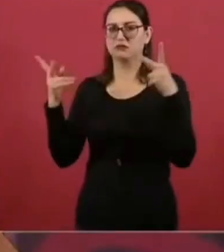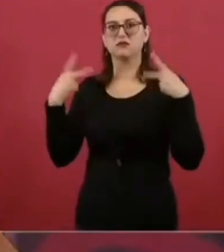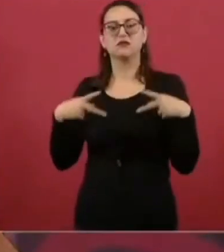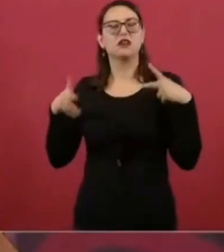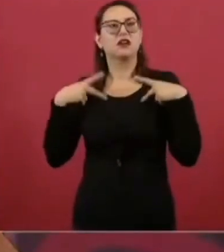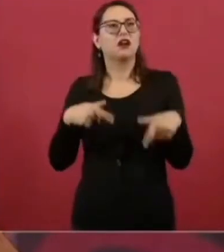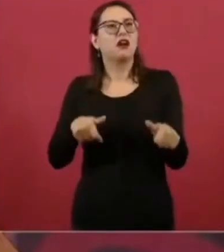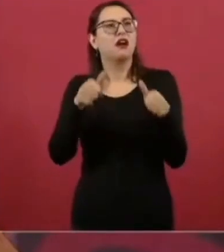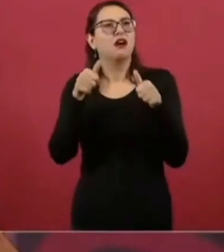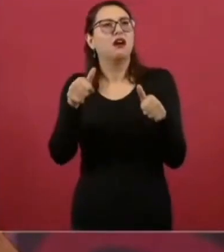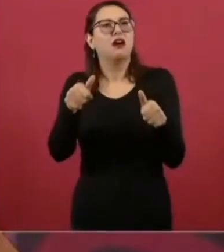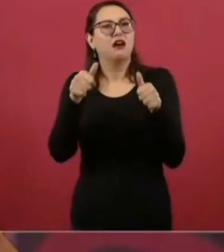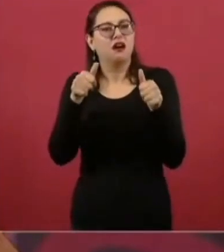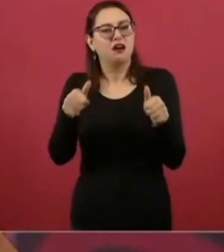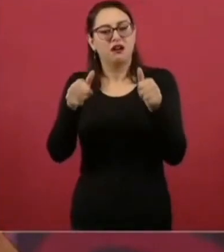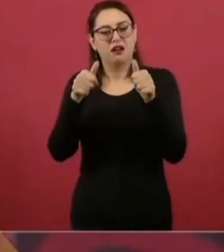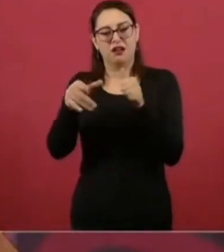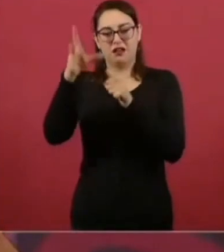escucharnos,